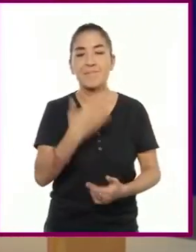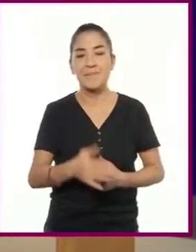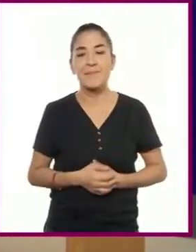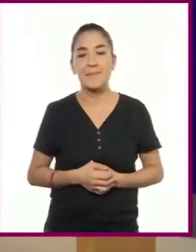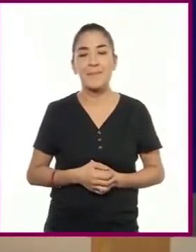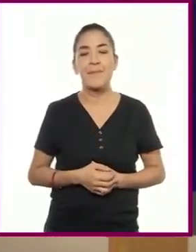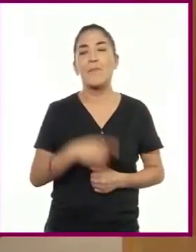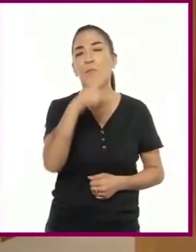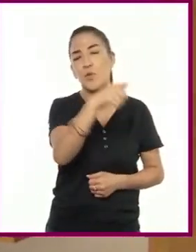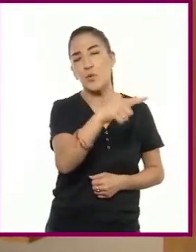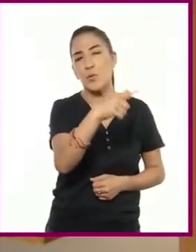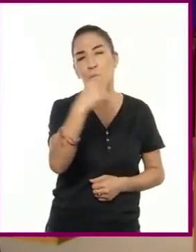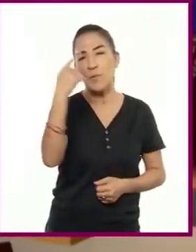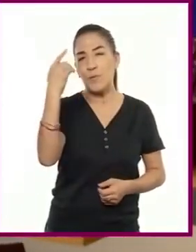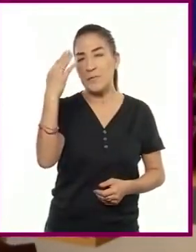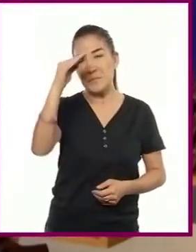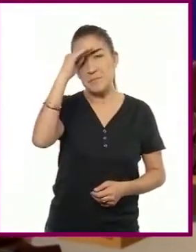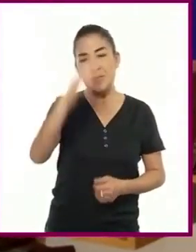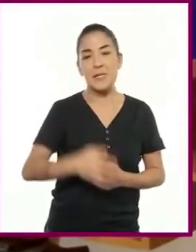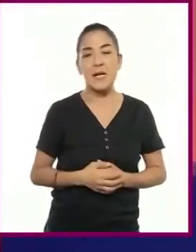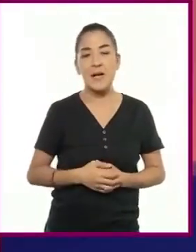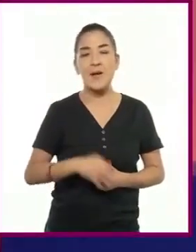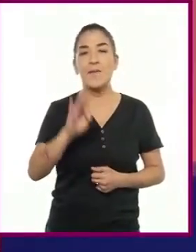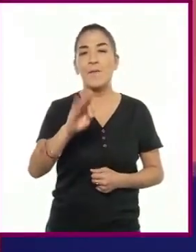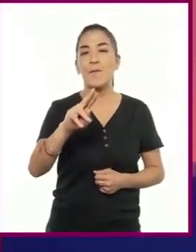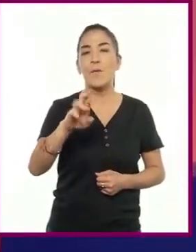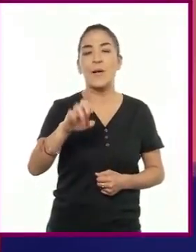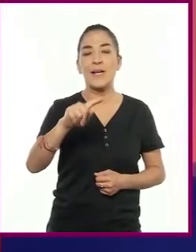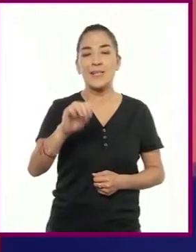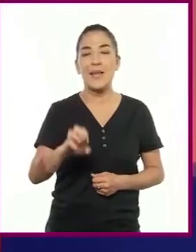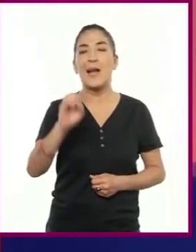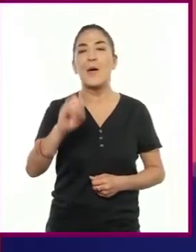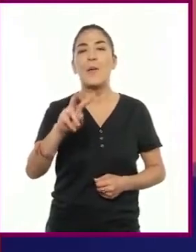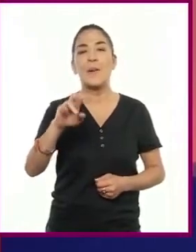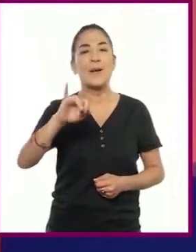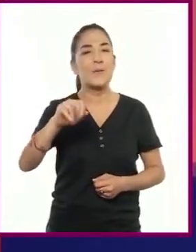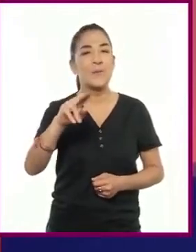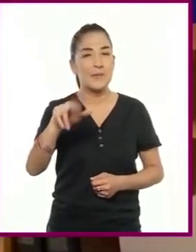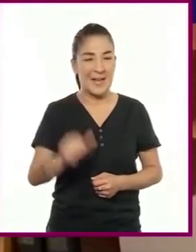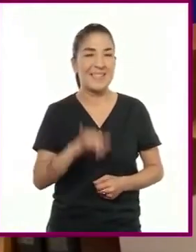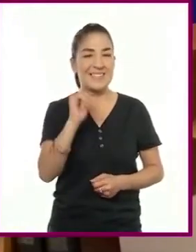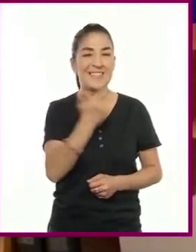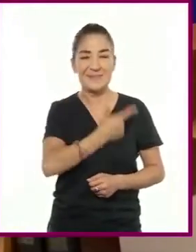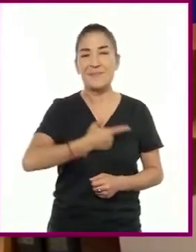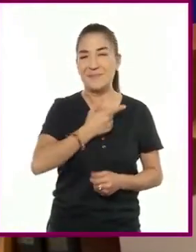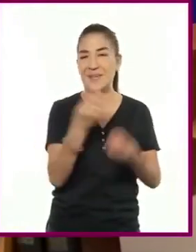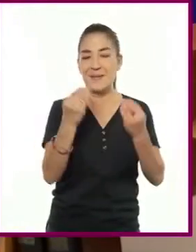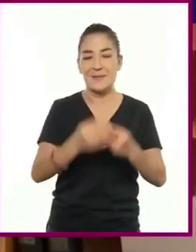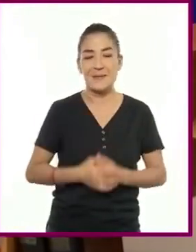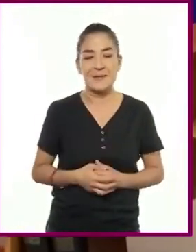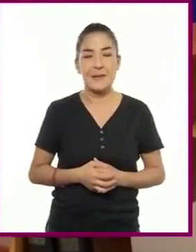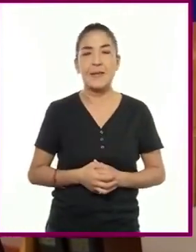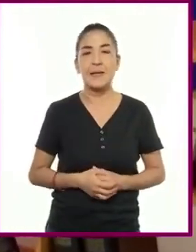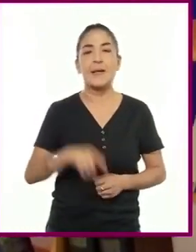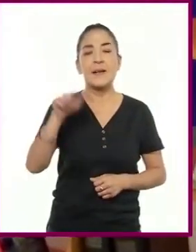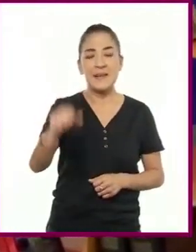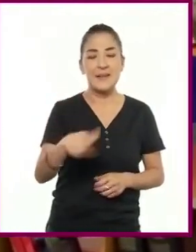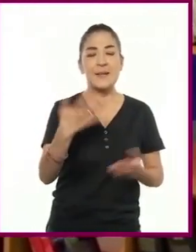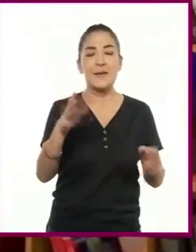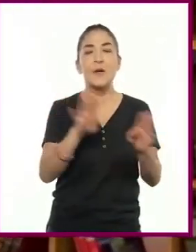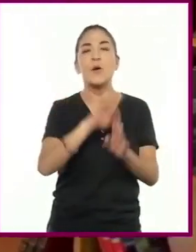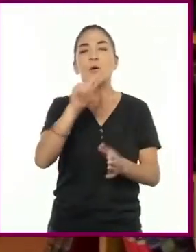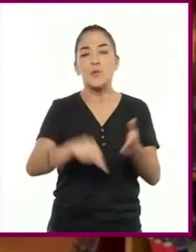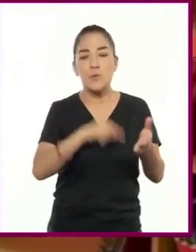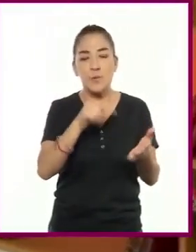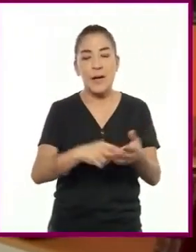te parece Fuente Ovejuna? ¡Oye, eso me gusta mucho! Fuente Ovejuna es un lugar